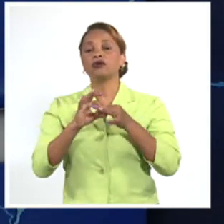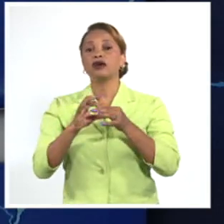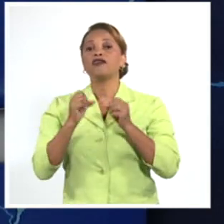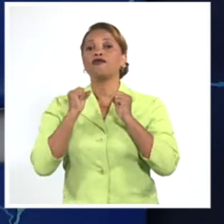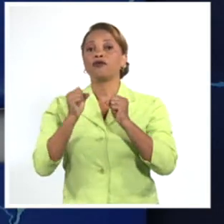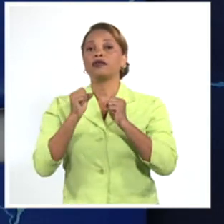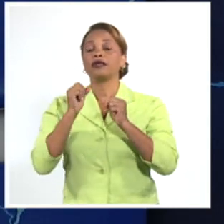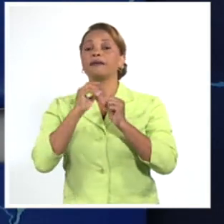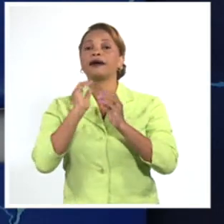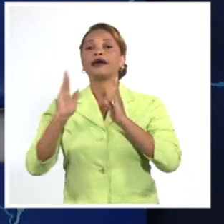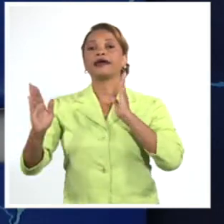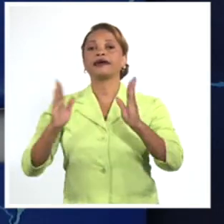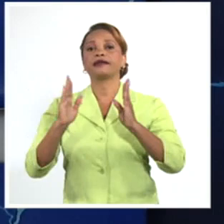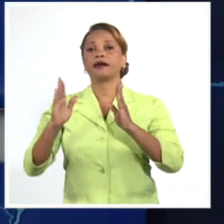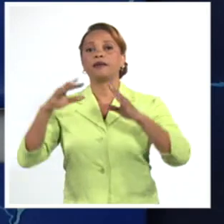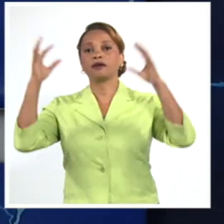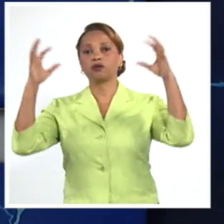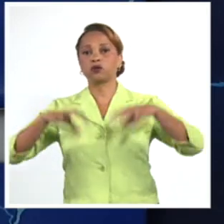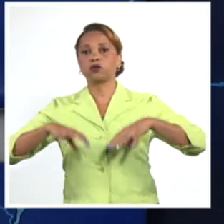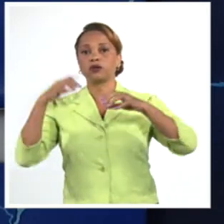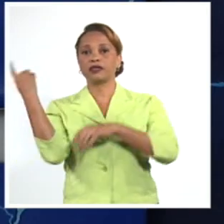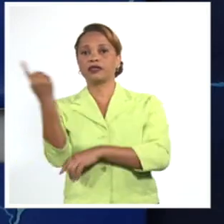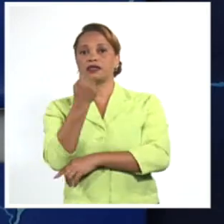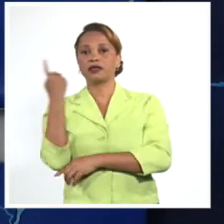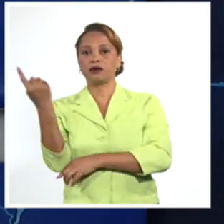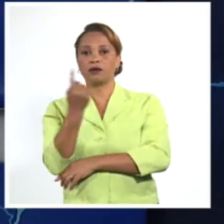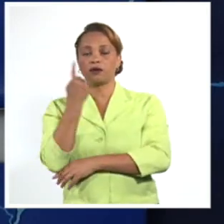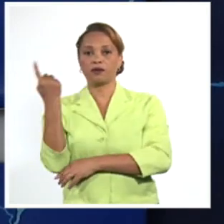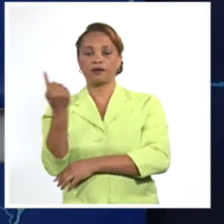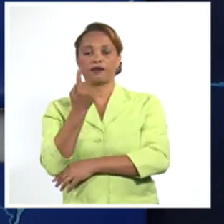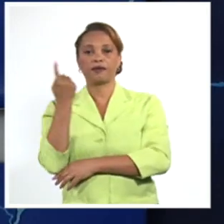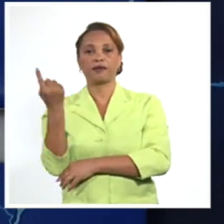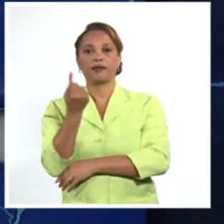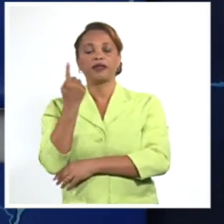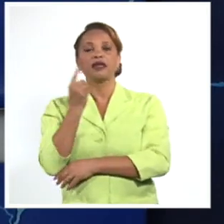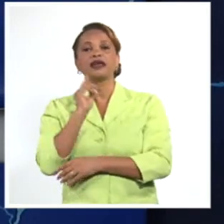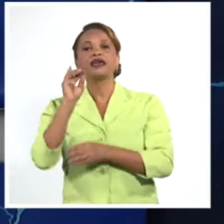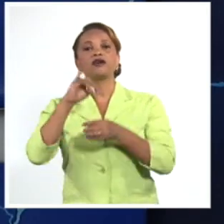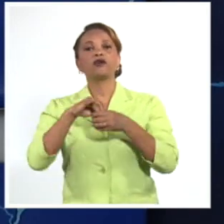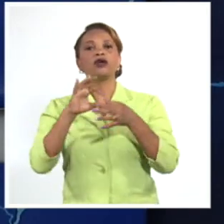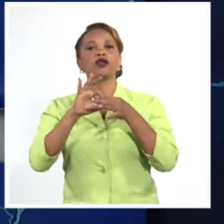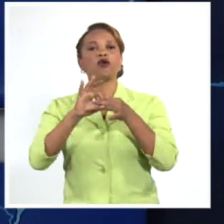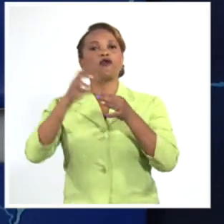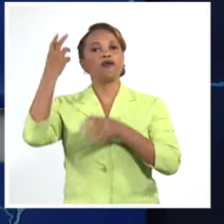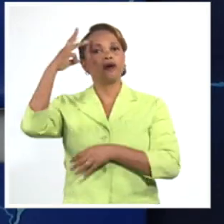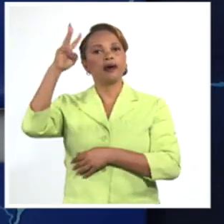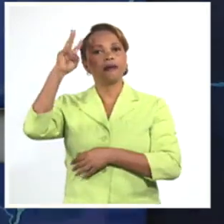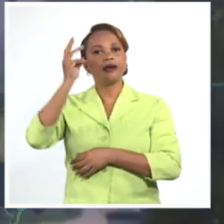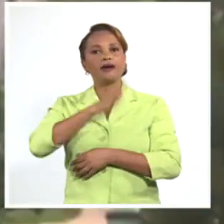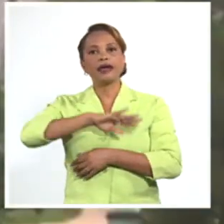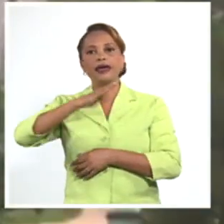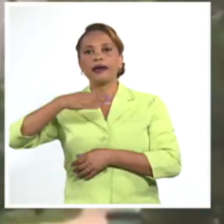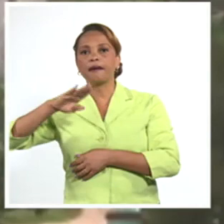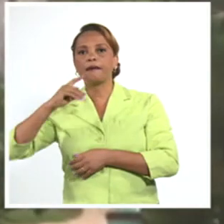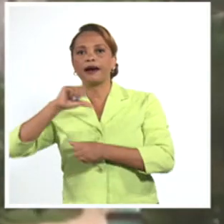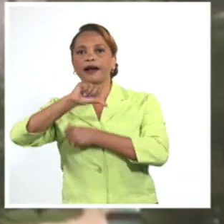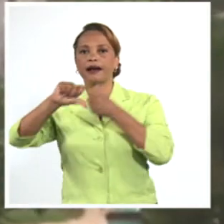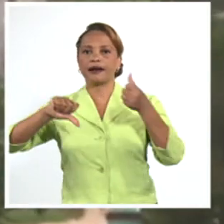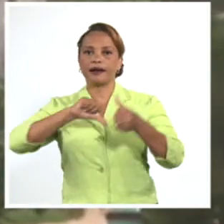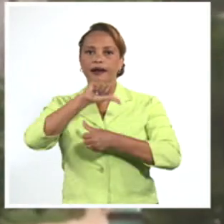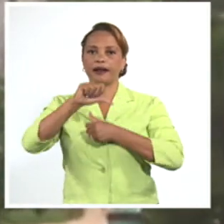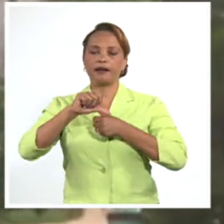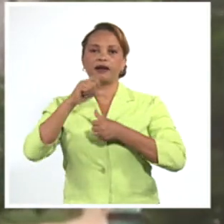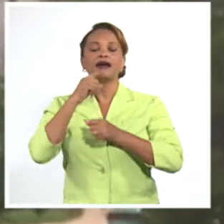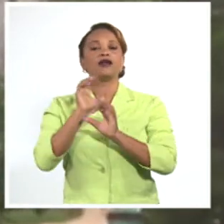temporada ciclónica en el área geográfica del océano atlántico tropical incluido el golfo de méxico y el mar caribe de acuerdo con los especialistas